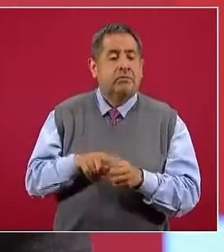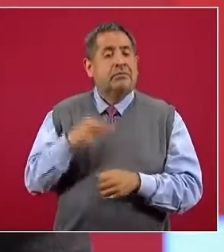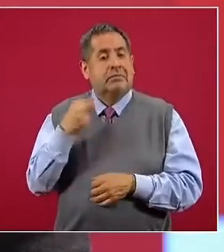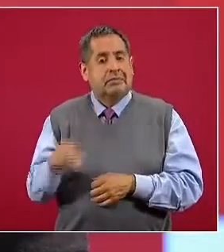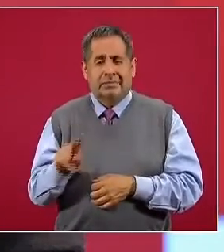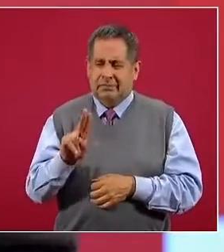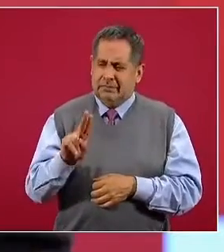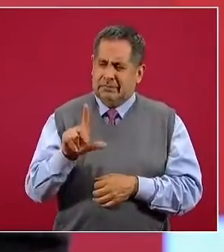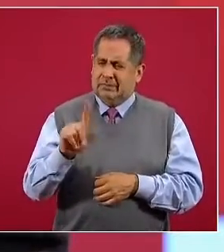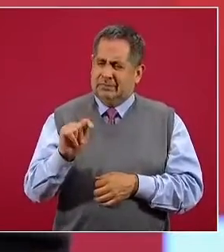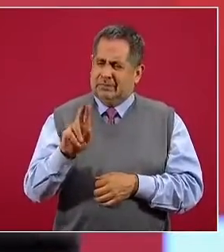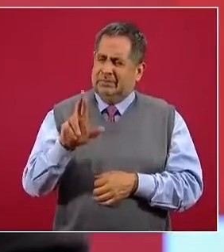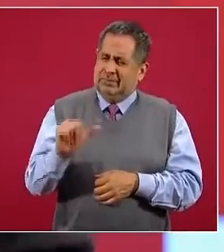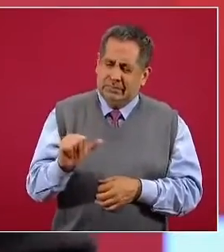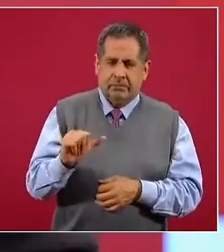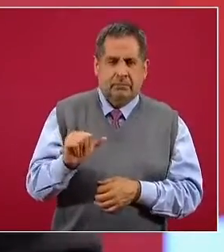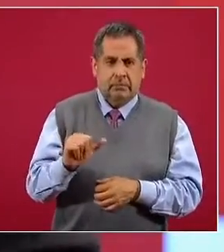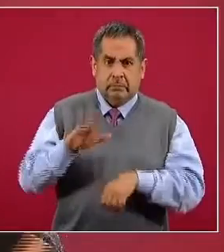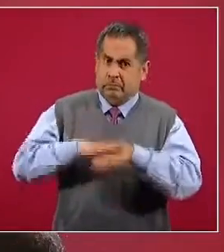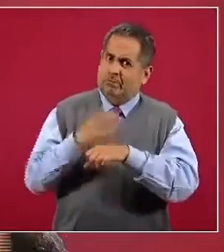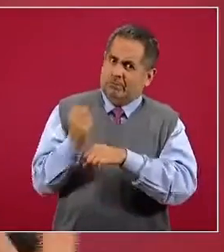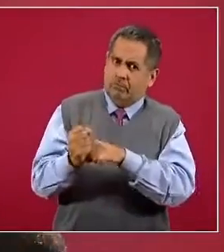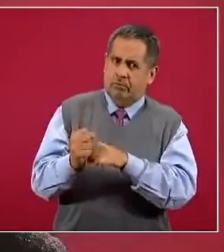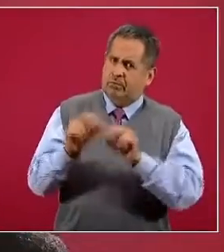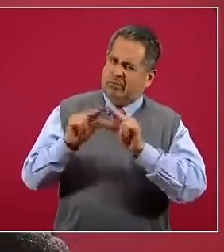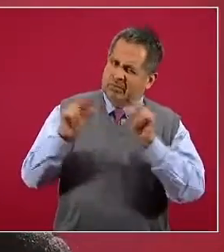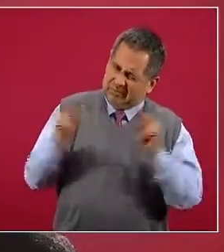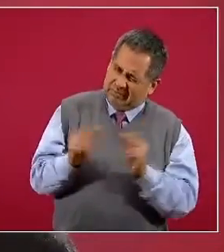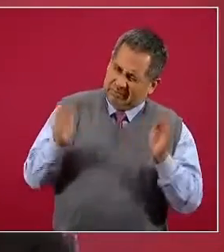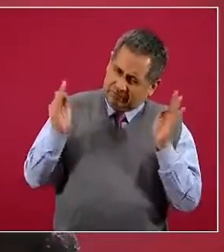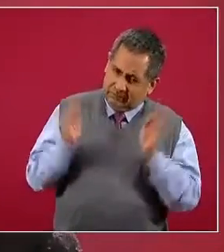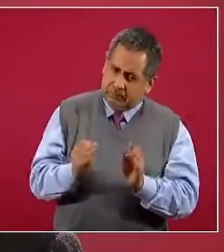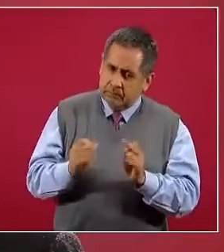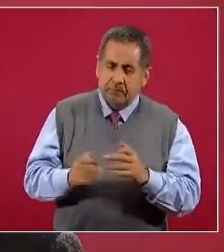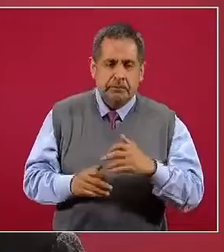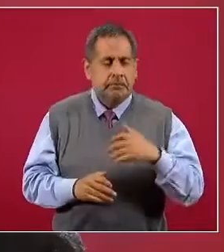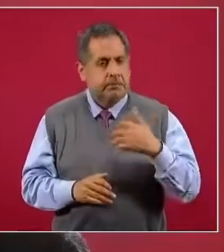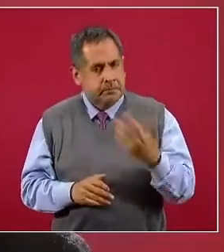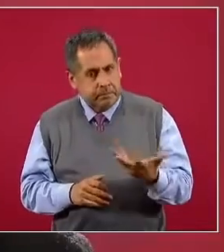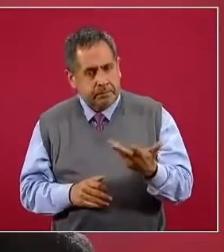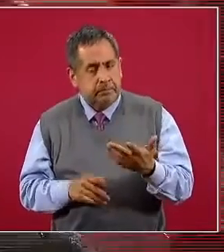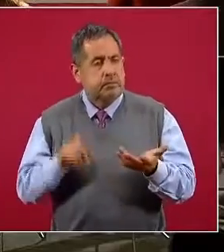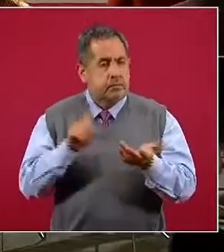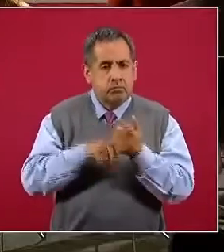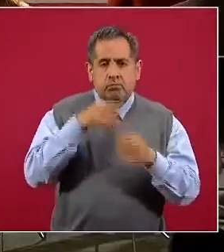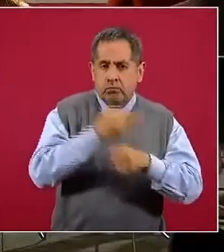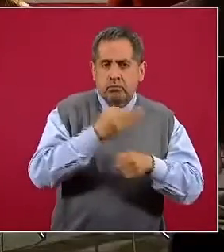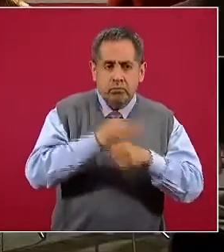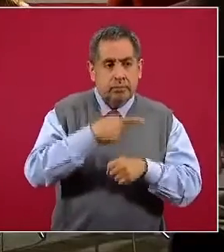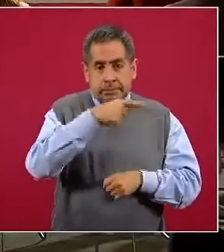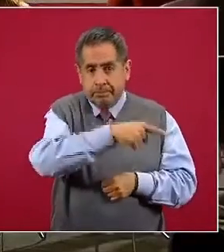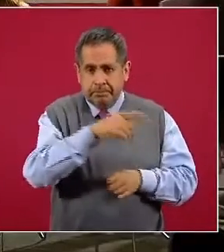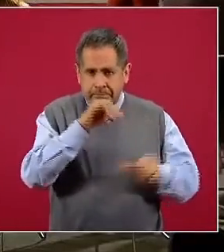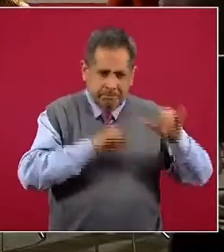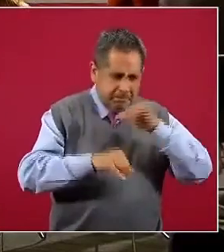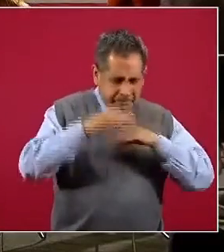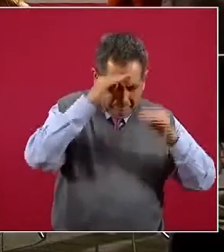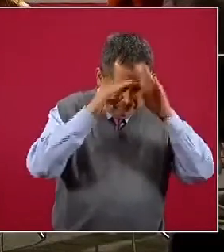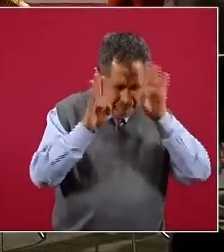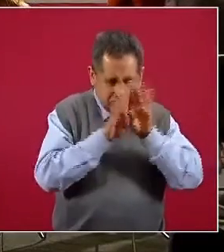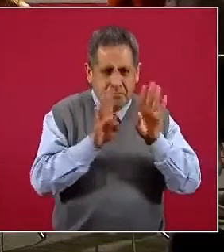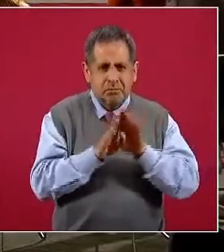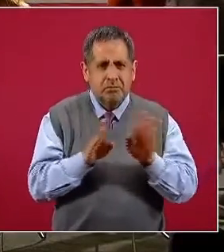ultracongelación. Pfizer, por su parte, está considerando algunos elementos tecnológicos, que son unas cajas